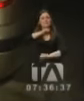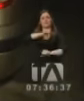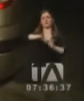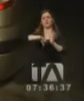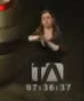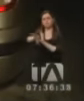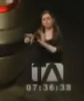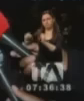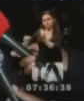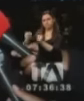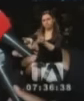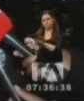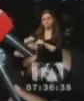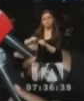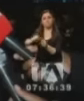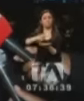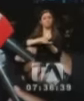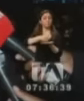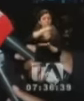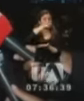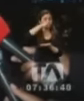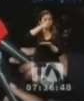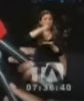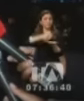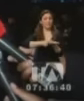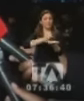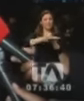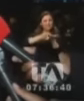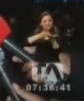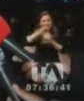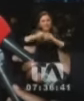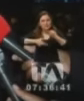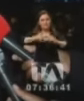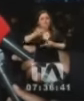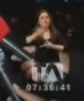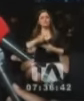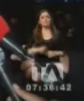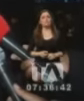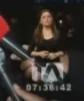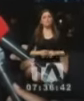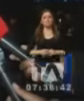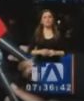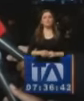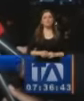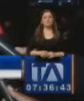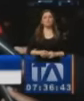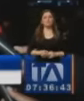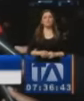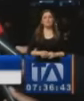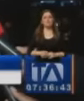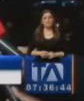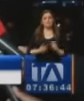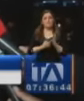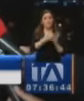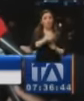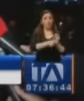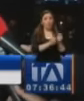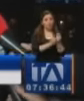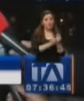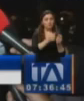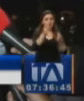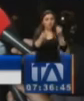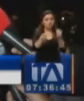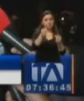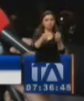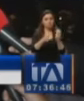y microtráfico. Y se vinculan de una u otra manera unas con otras, sea en la compra y venta de los